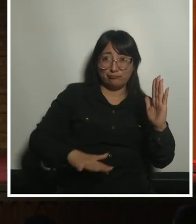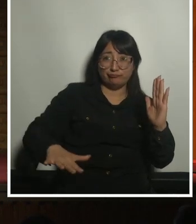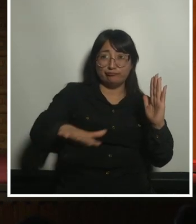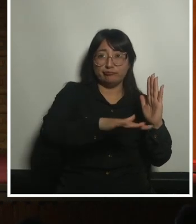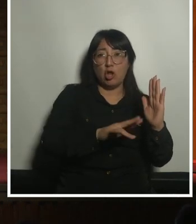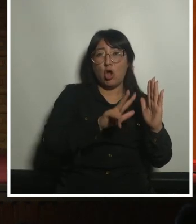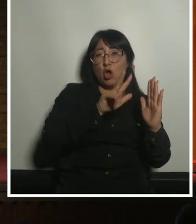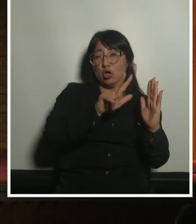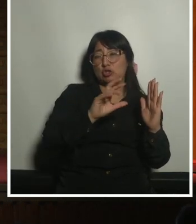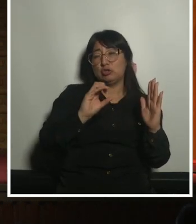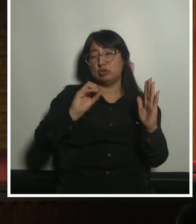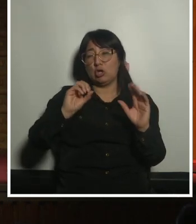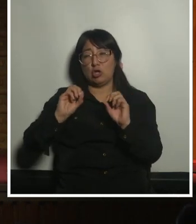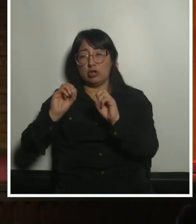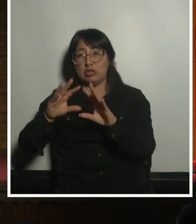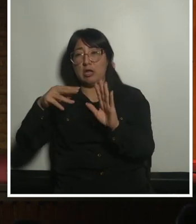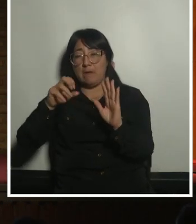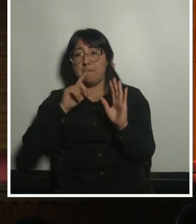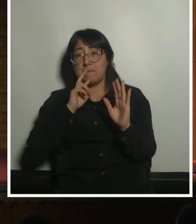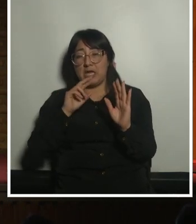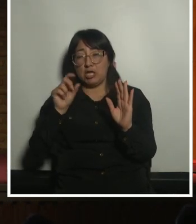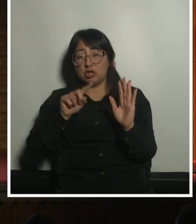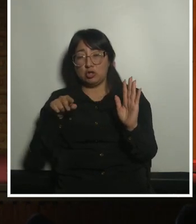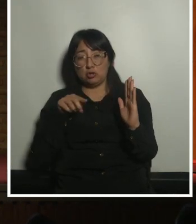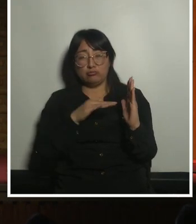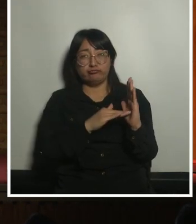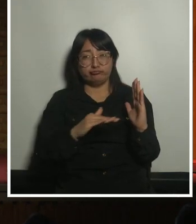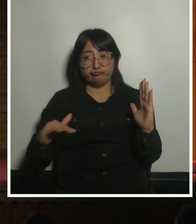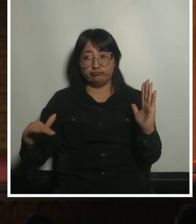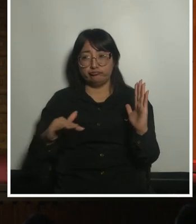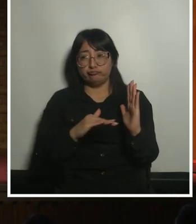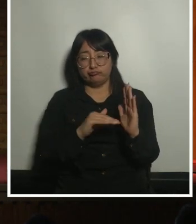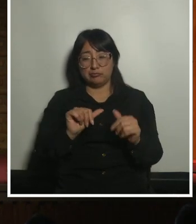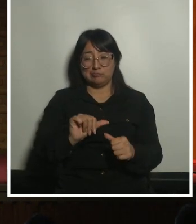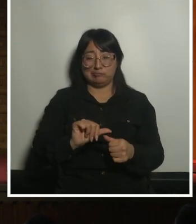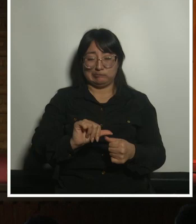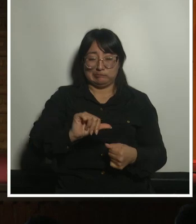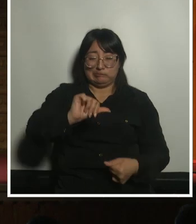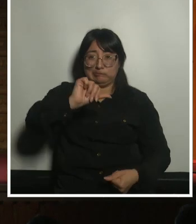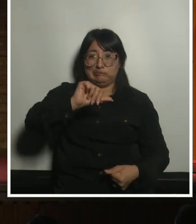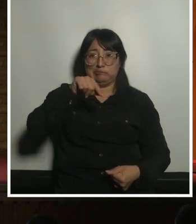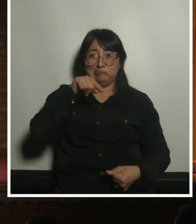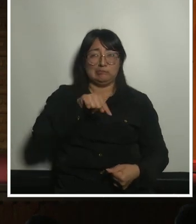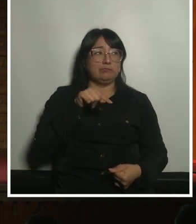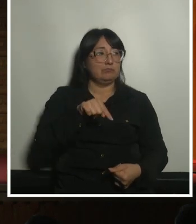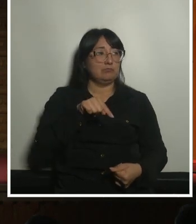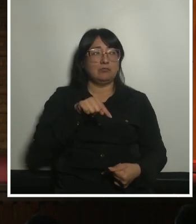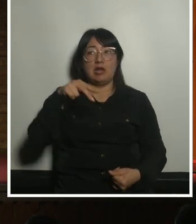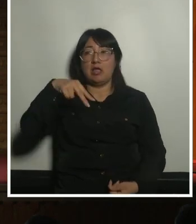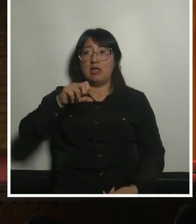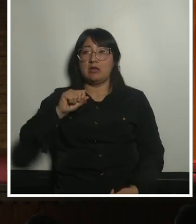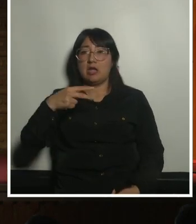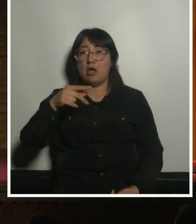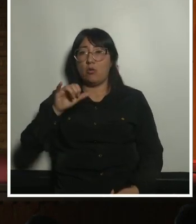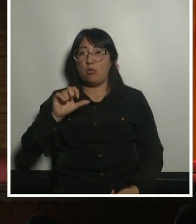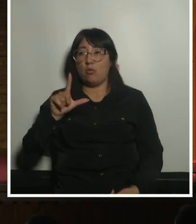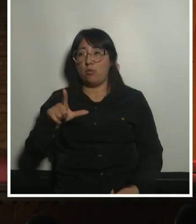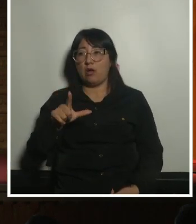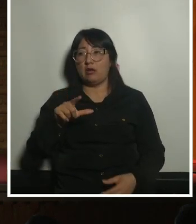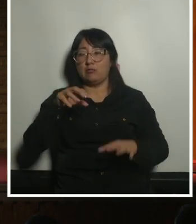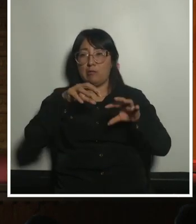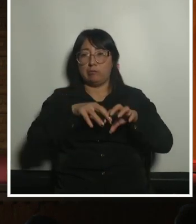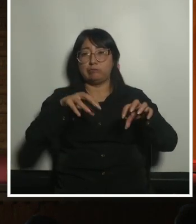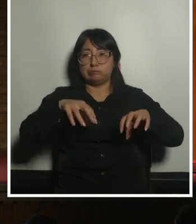8 a 10 metros, colinda abruptamente con este sistema montañoso que es la cordillera de Nahuelbuta. Entonces, todo lo que